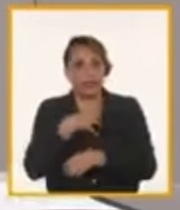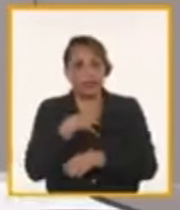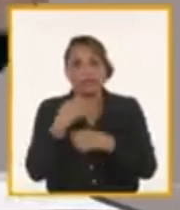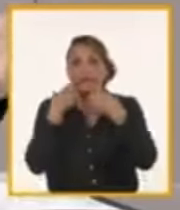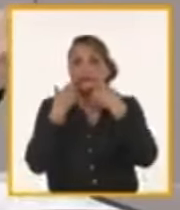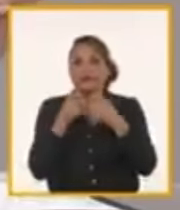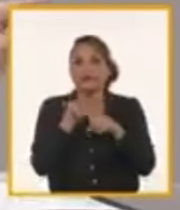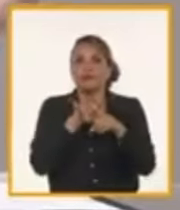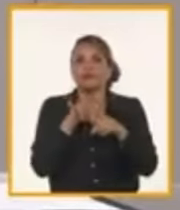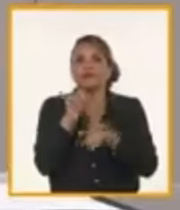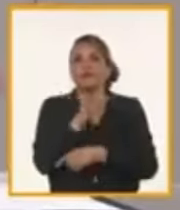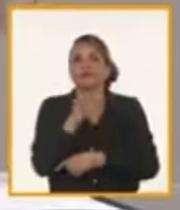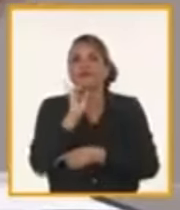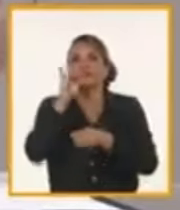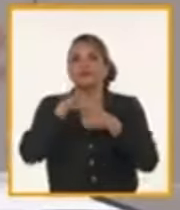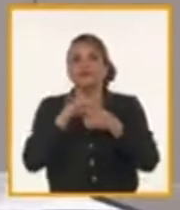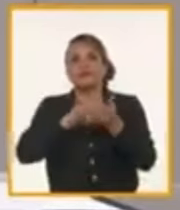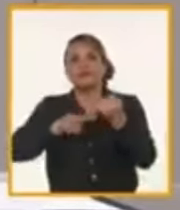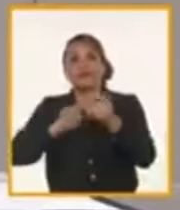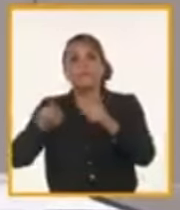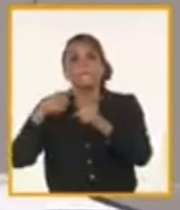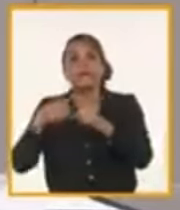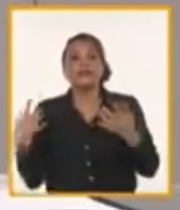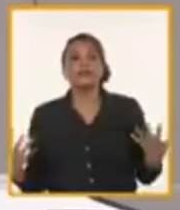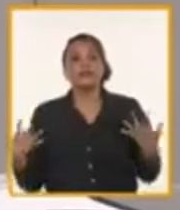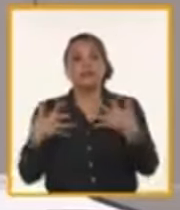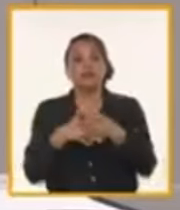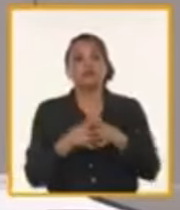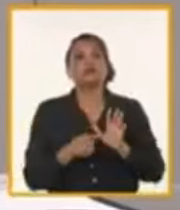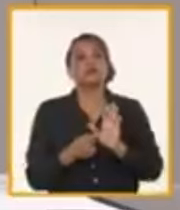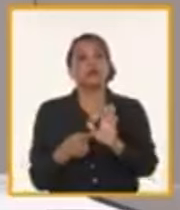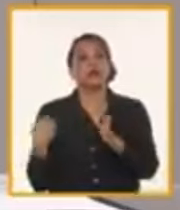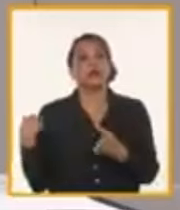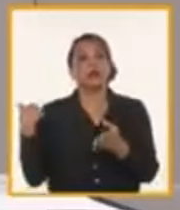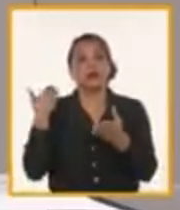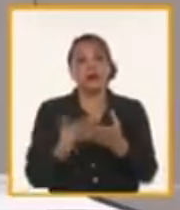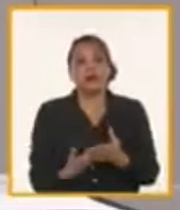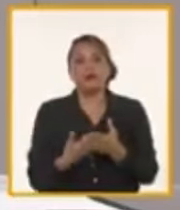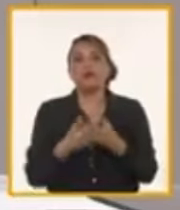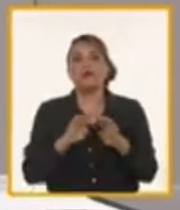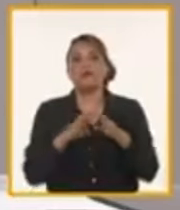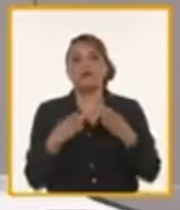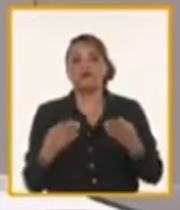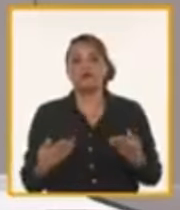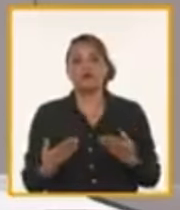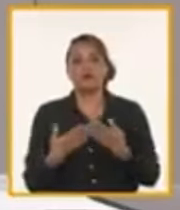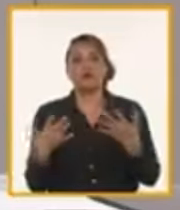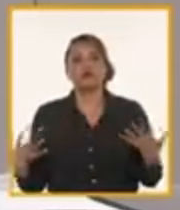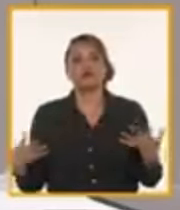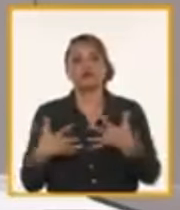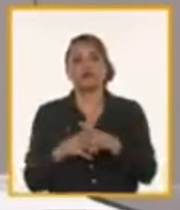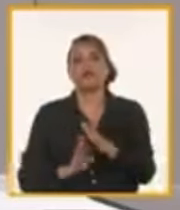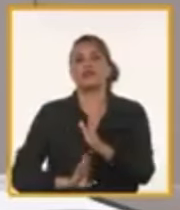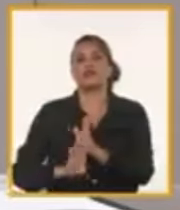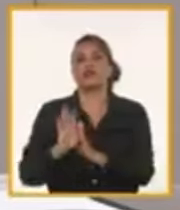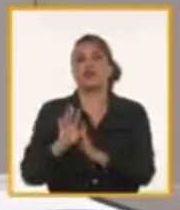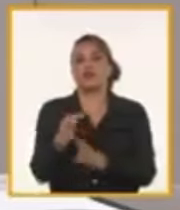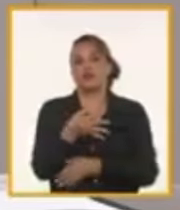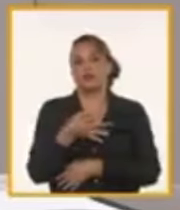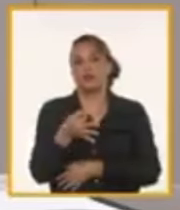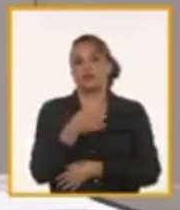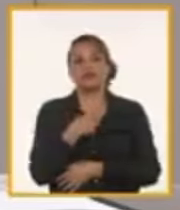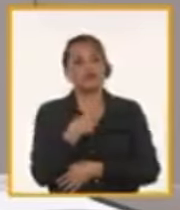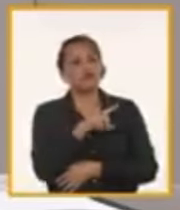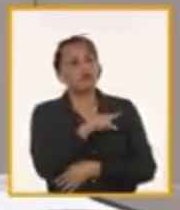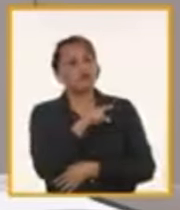tiene también para el territorio y por el vínculo que ha demostrado que tiene también y la pertinencia que tiene con el desarrollo territorial ustedes tienen